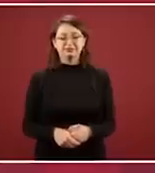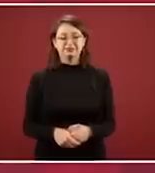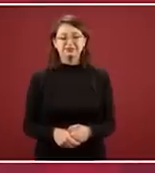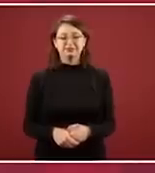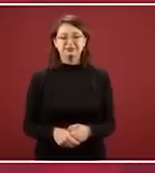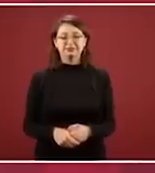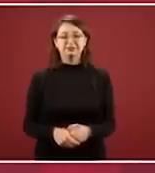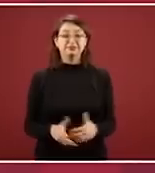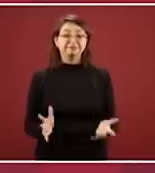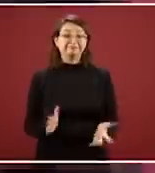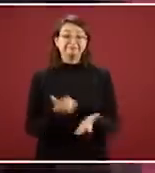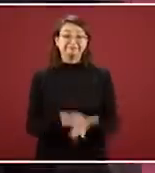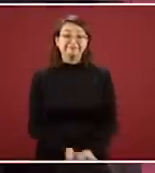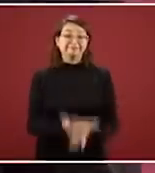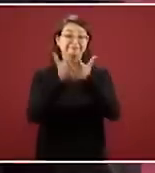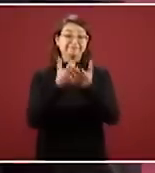va a ayudar mucho.